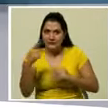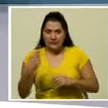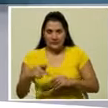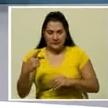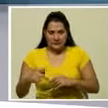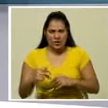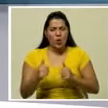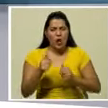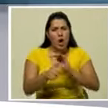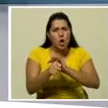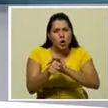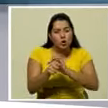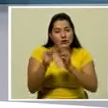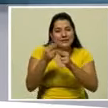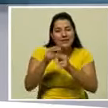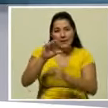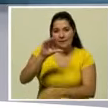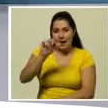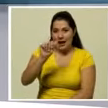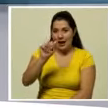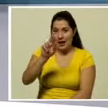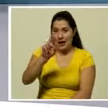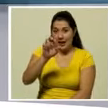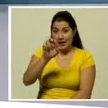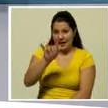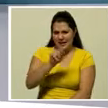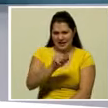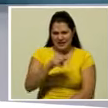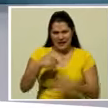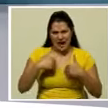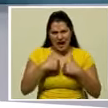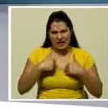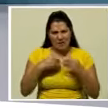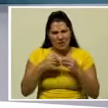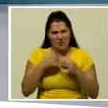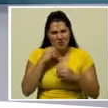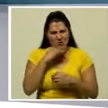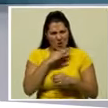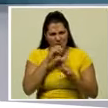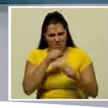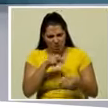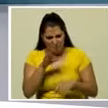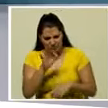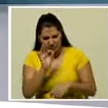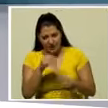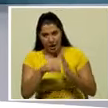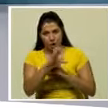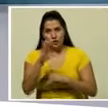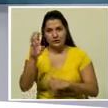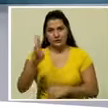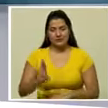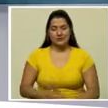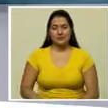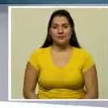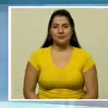la tortuga carey, uno de los animales más raros que se pueden encontrar en Costa Rica.